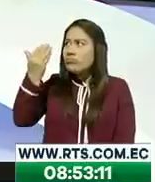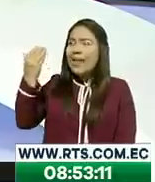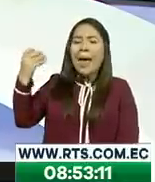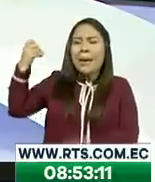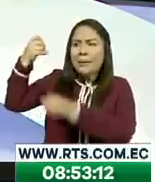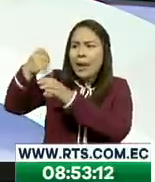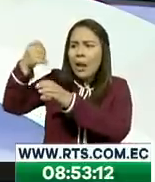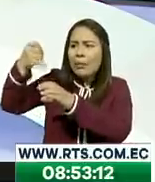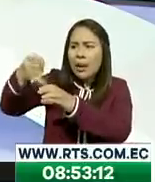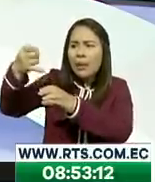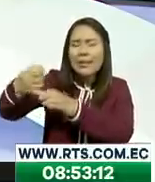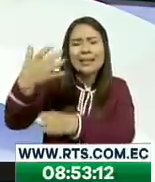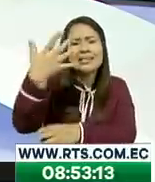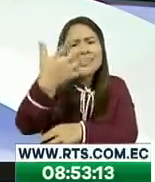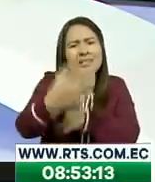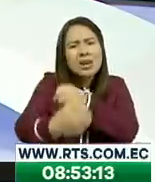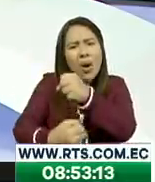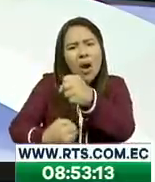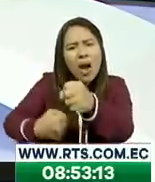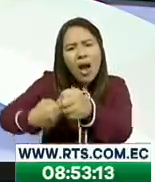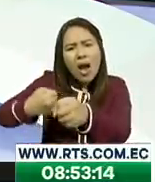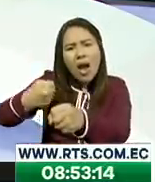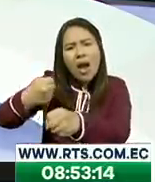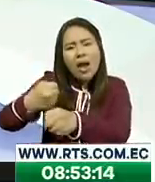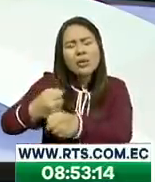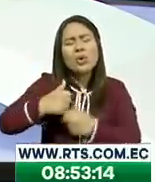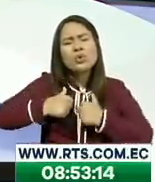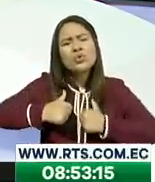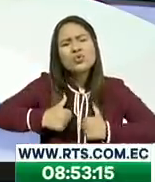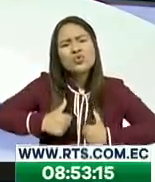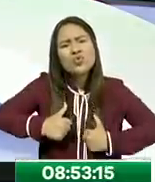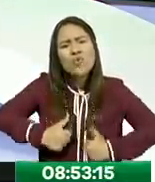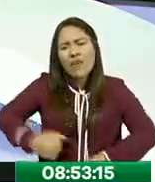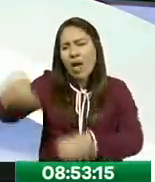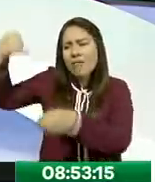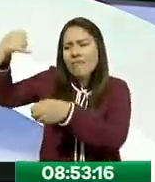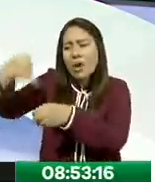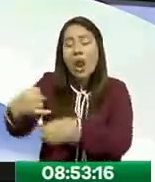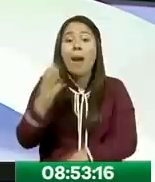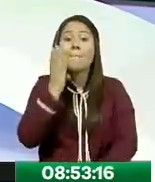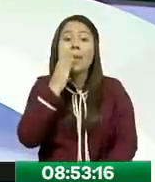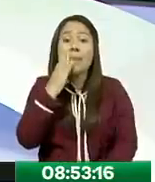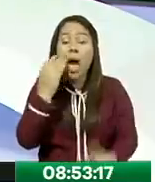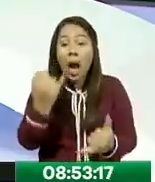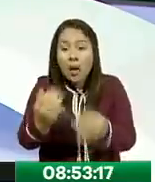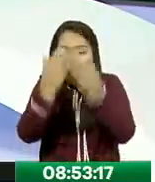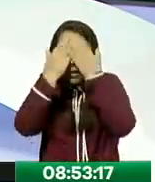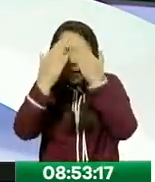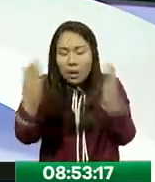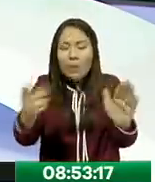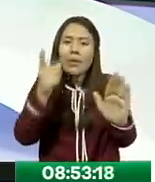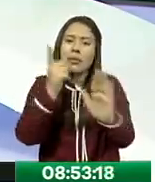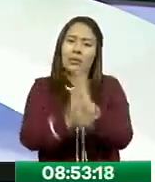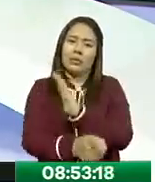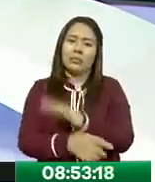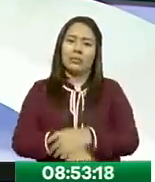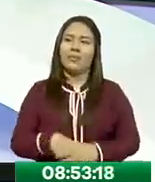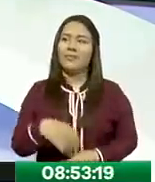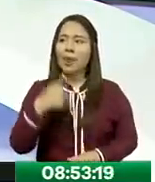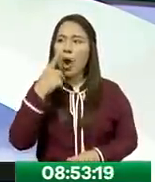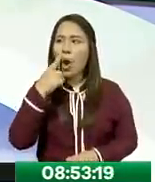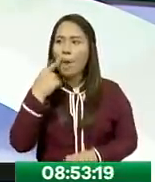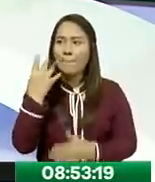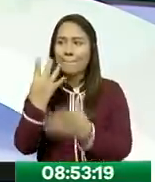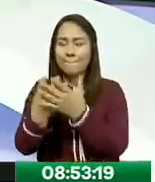su padrastro durante 5 años, según denunció la madre del adolescente. Este sujeto fue